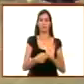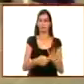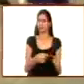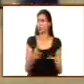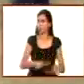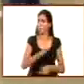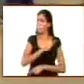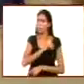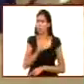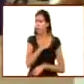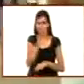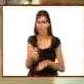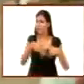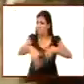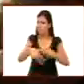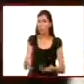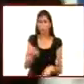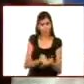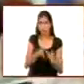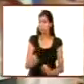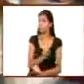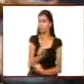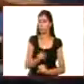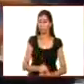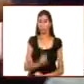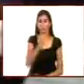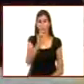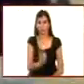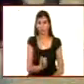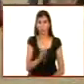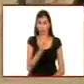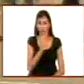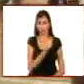corresponde y que tampoco volverán a ocupar. Yari Rodríguez, La Noticia.